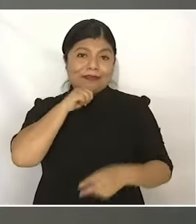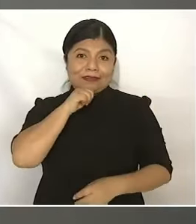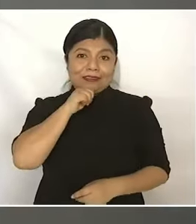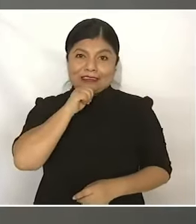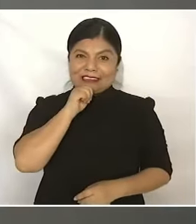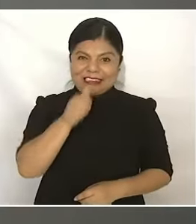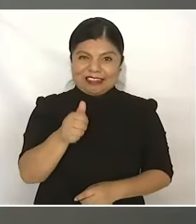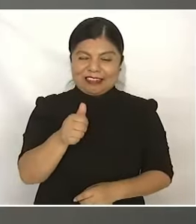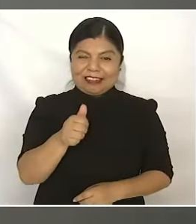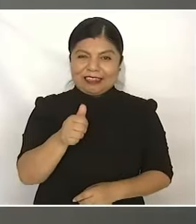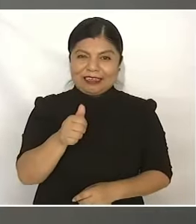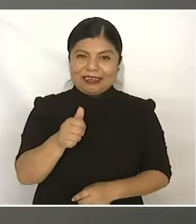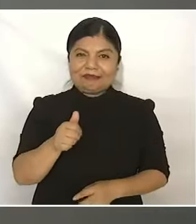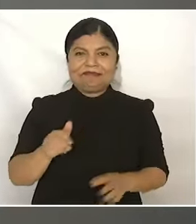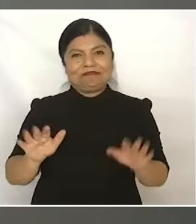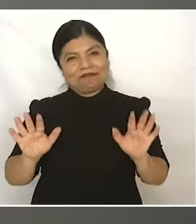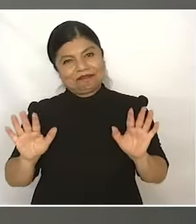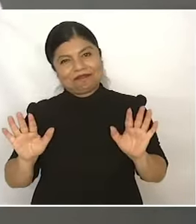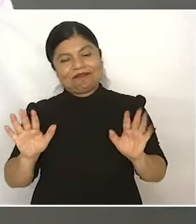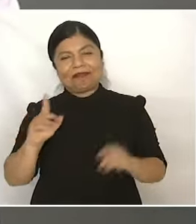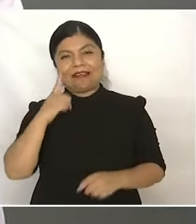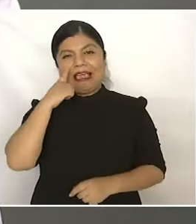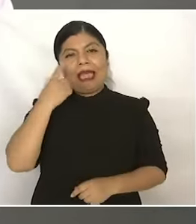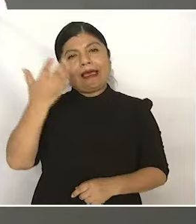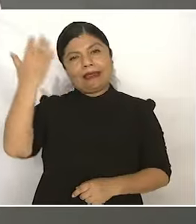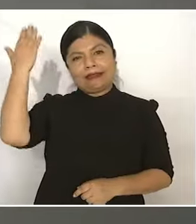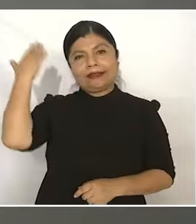es como decía el gran filósofo,